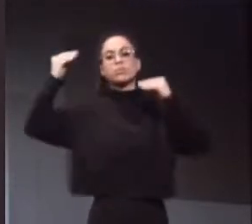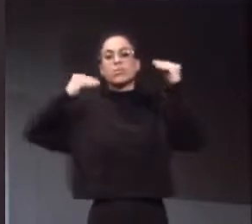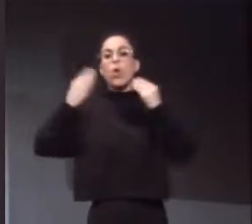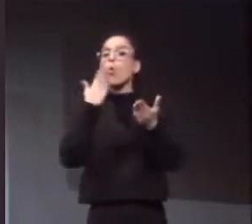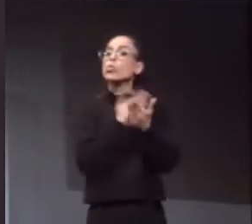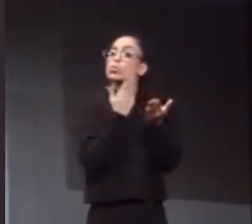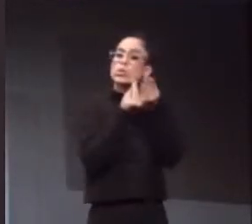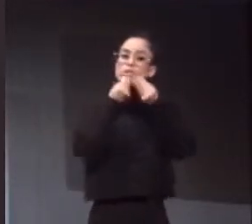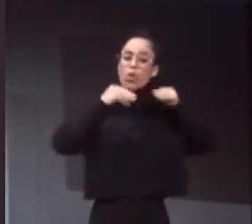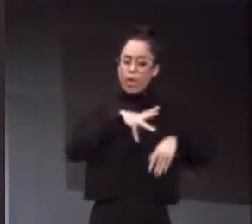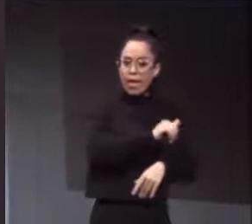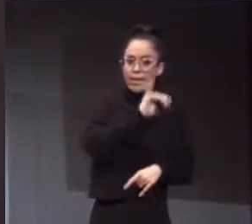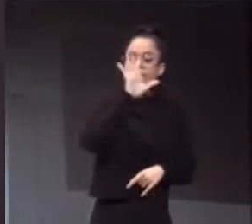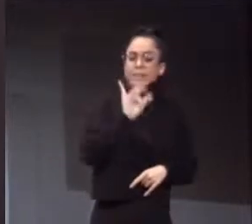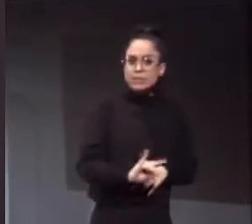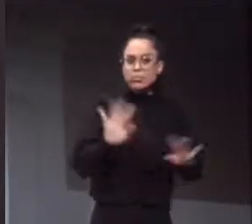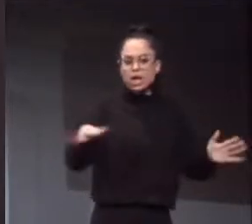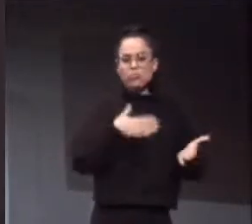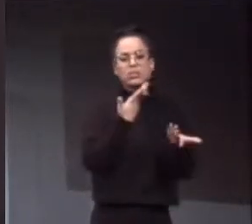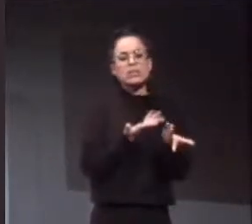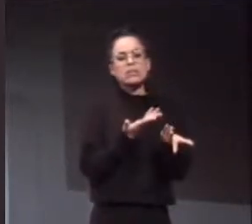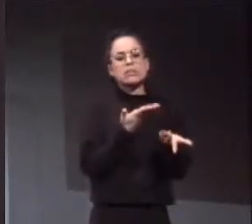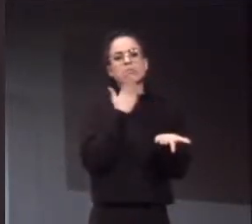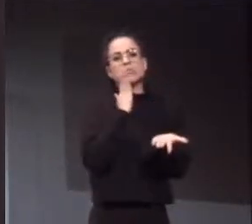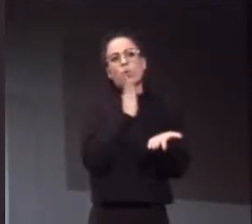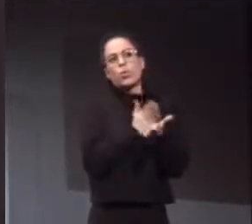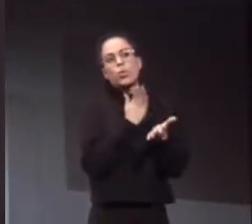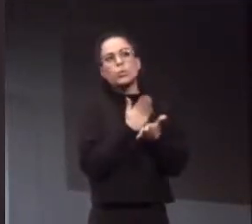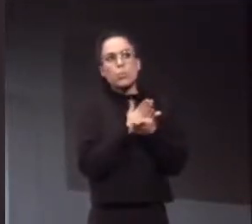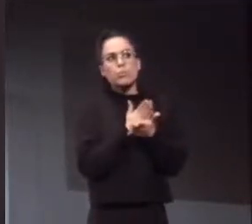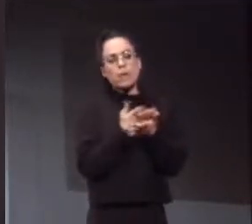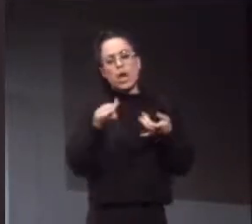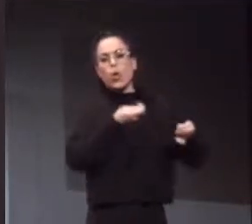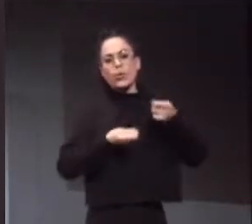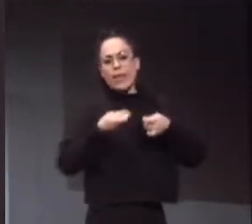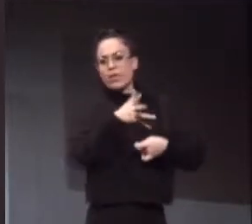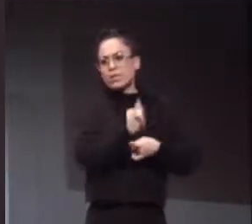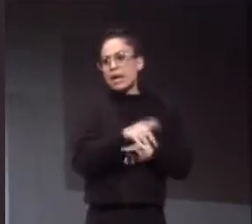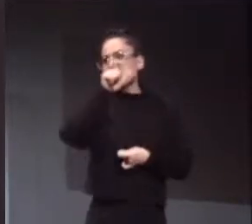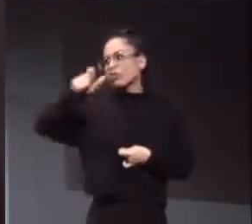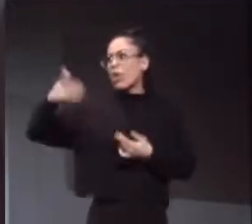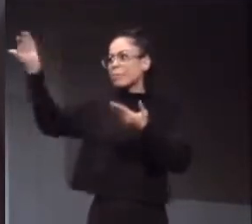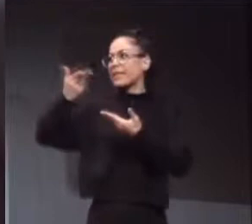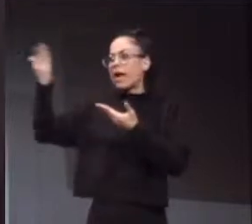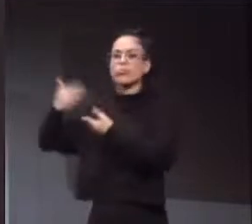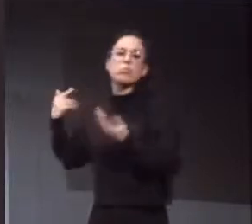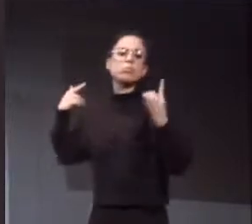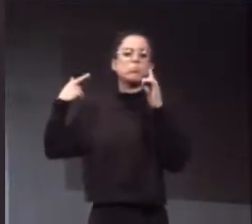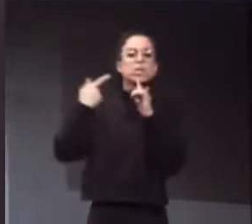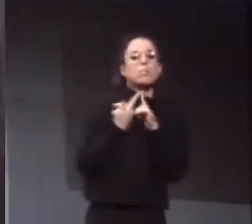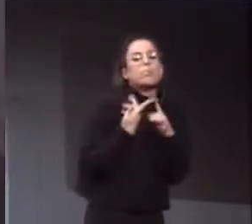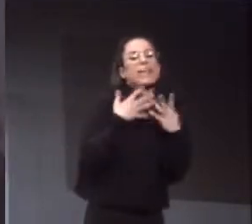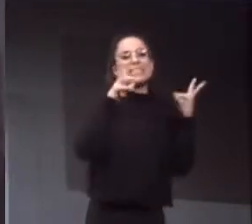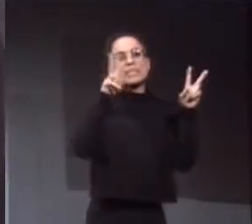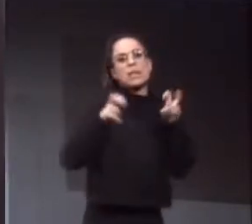pero el curso son sesiones hay unos coordinadores y van invitando gente para que hable de cuestiones de memoria de